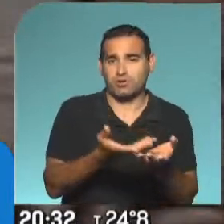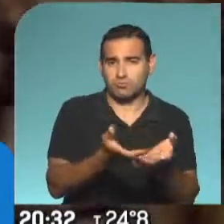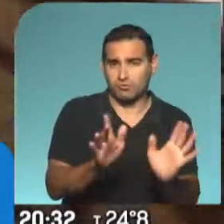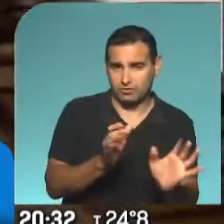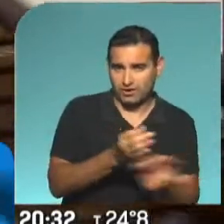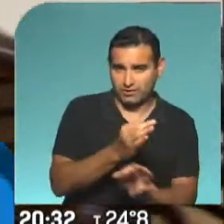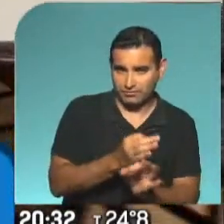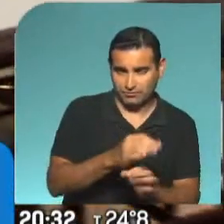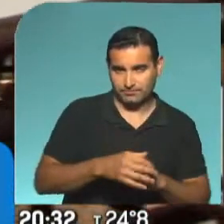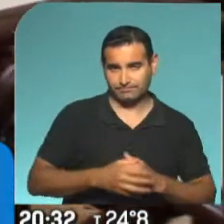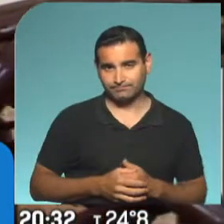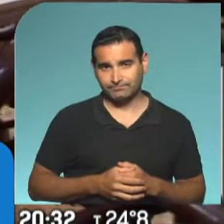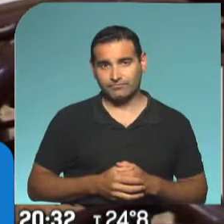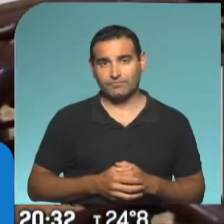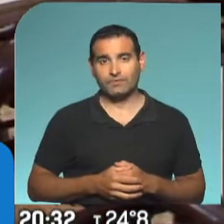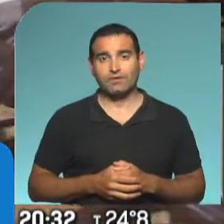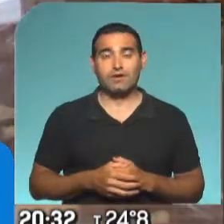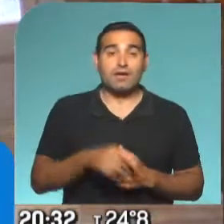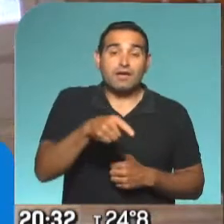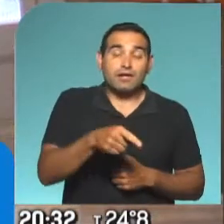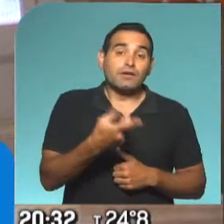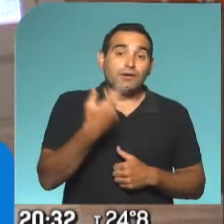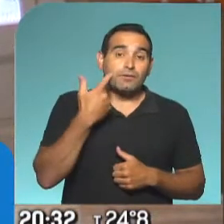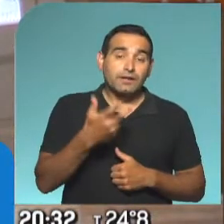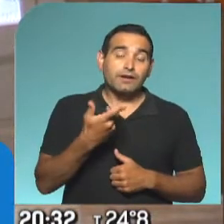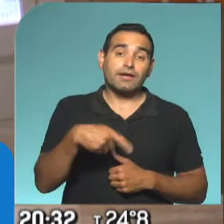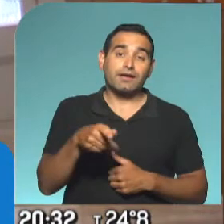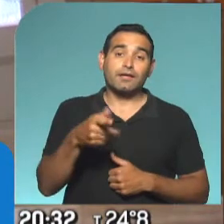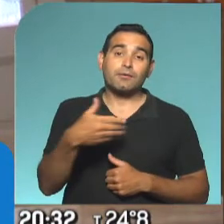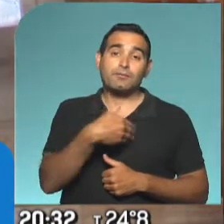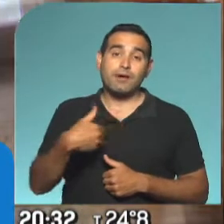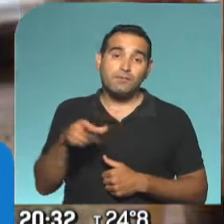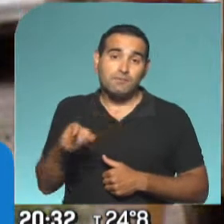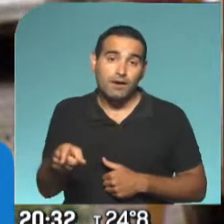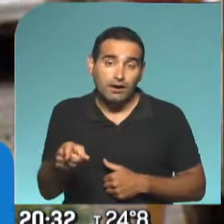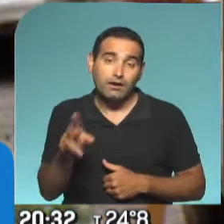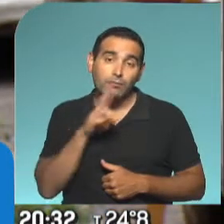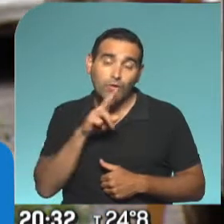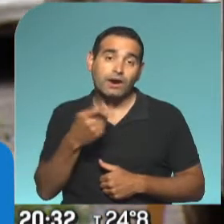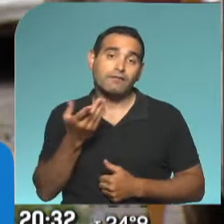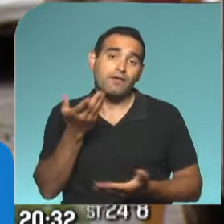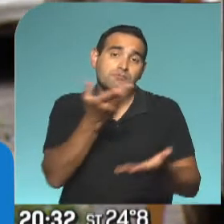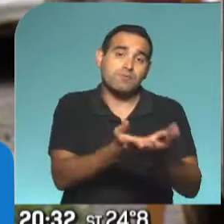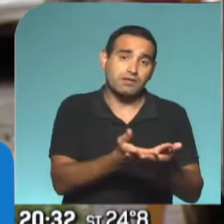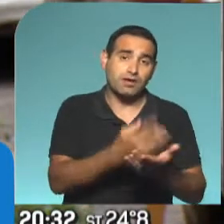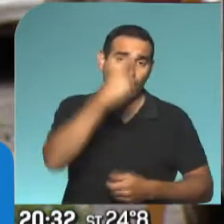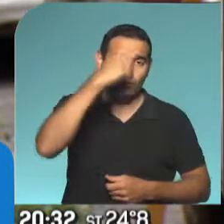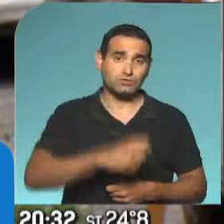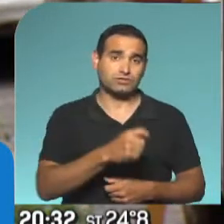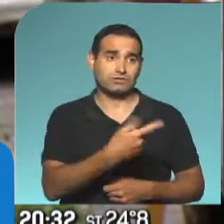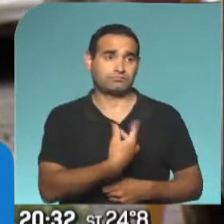público de enseñanza. Sienta un precedente porque lo que se le contesta a esta mamá que apela al fallo de la